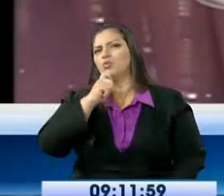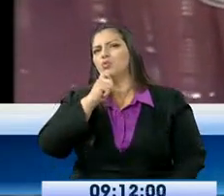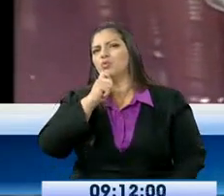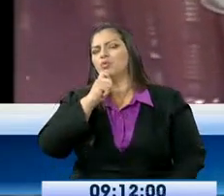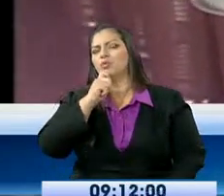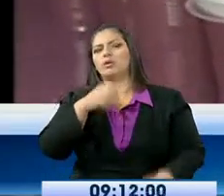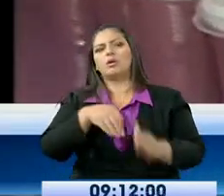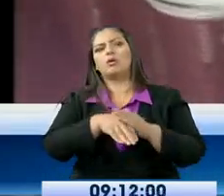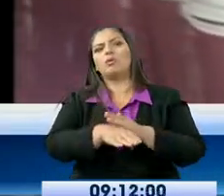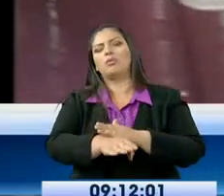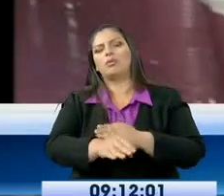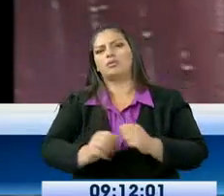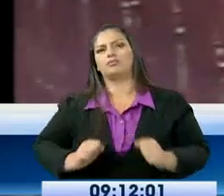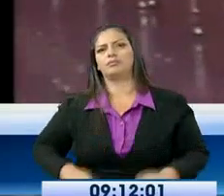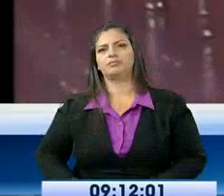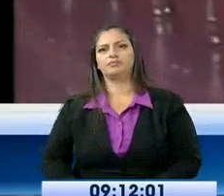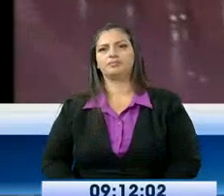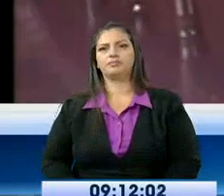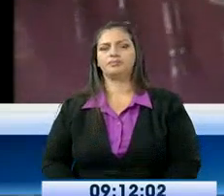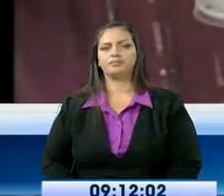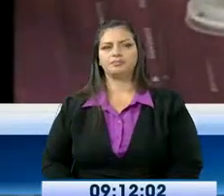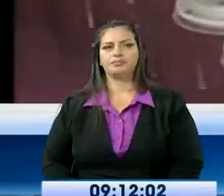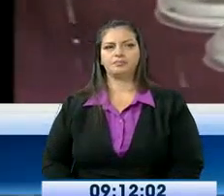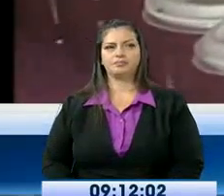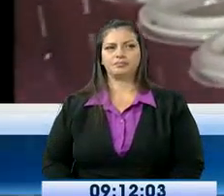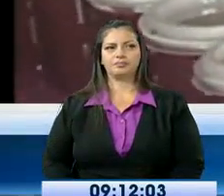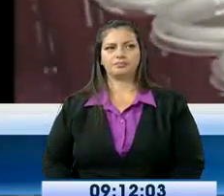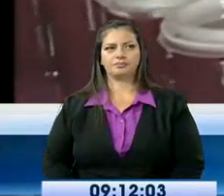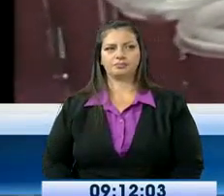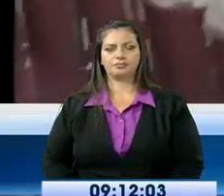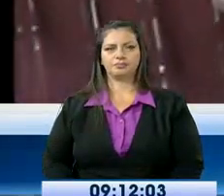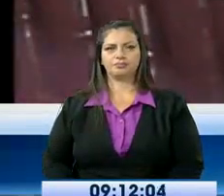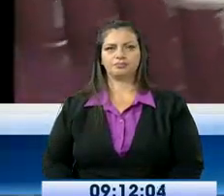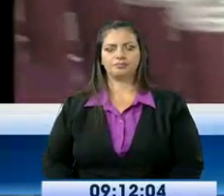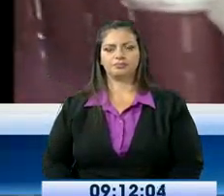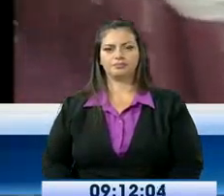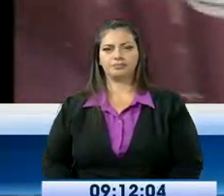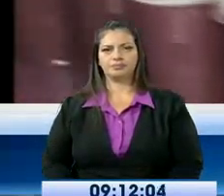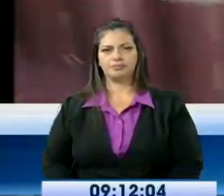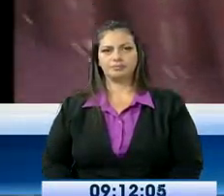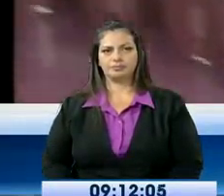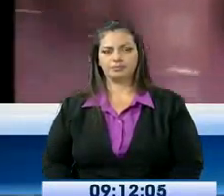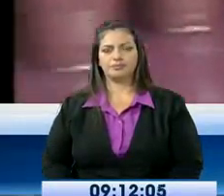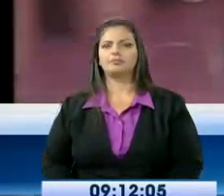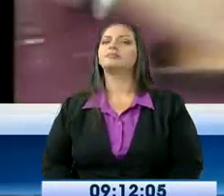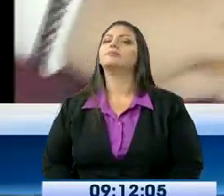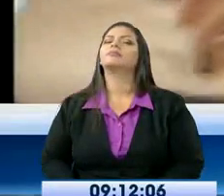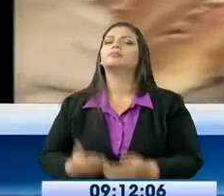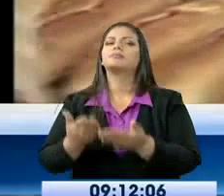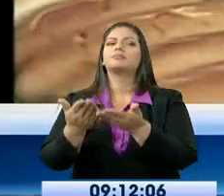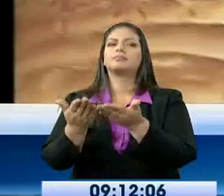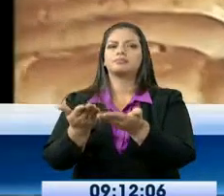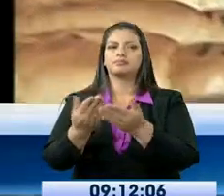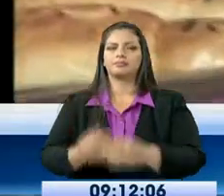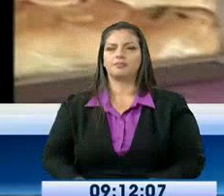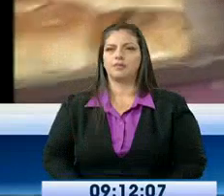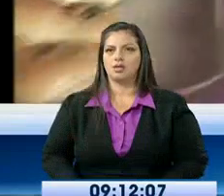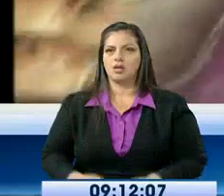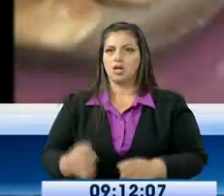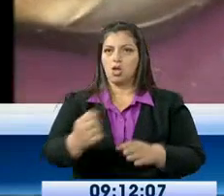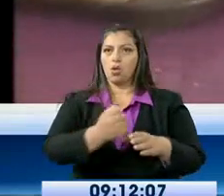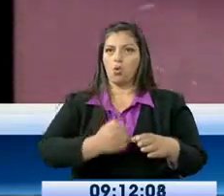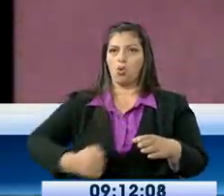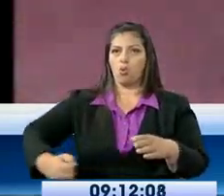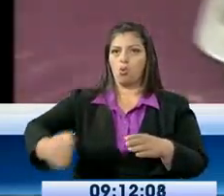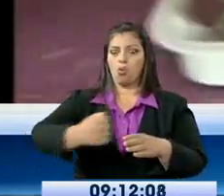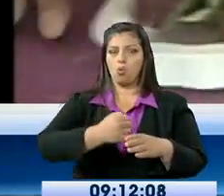miren que llenan estos vasos y luego vuelven a llenar otros más. Les recuerdo, acá están, por ejemplo, los ingredientes. A ver, voy a mover un poquito